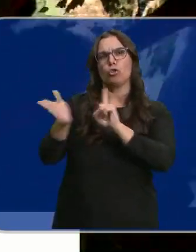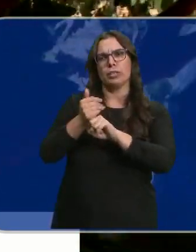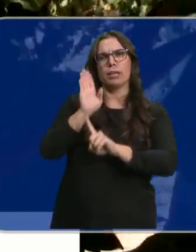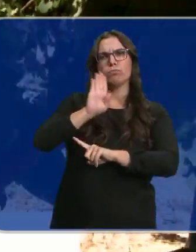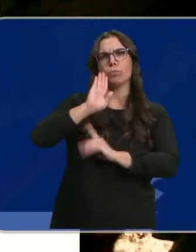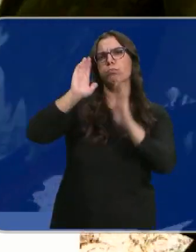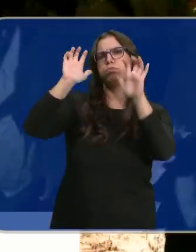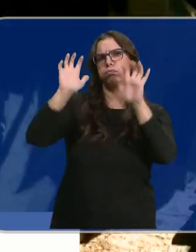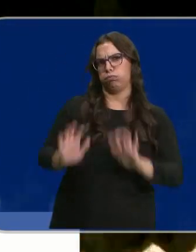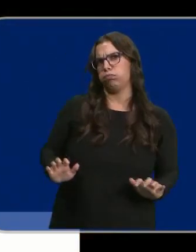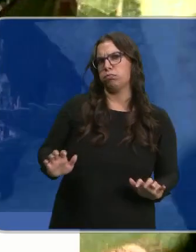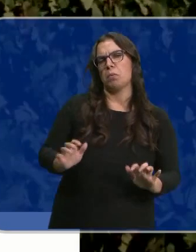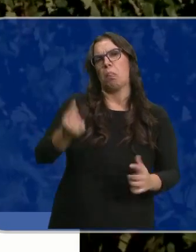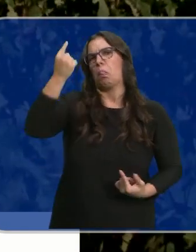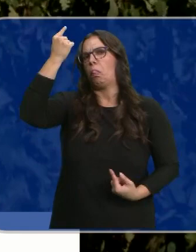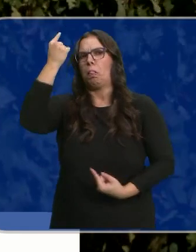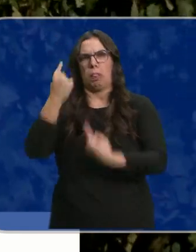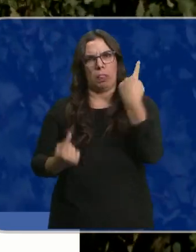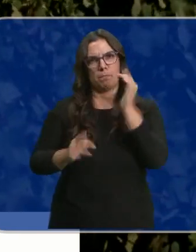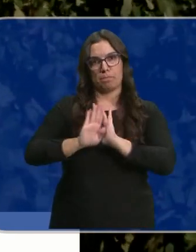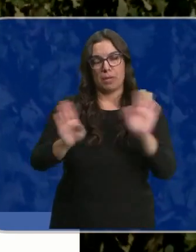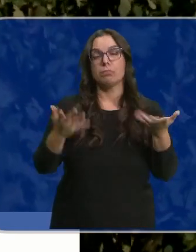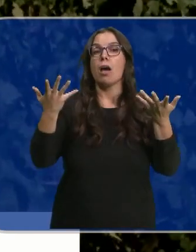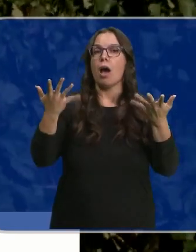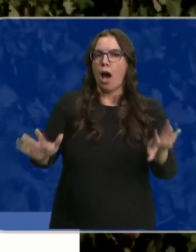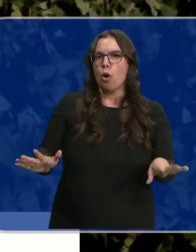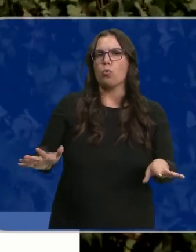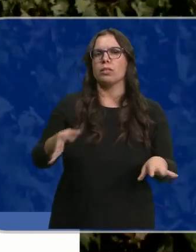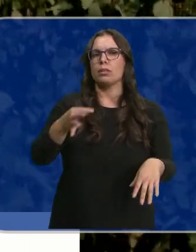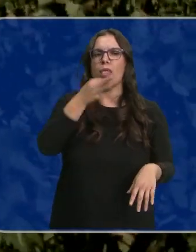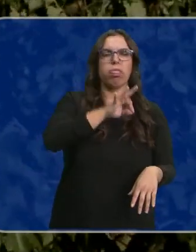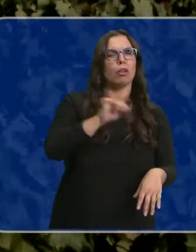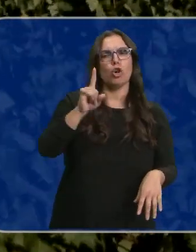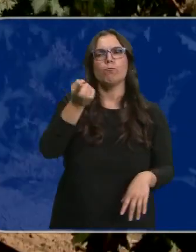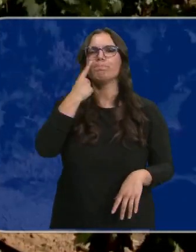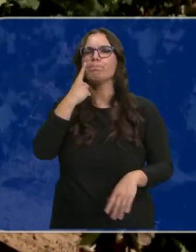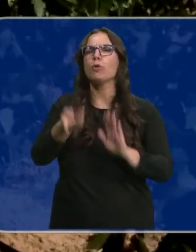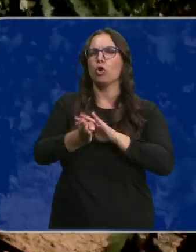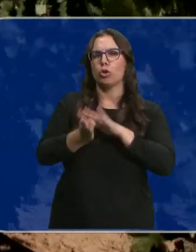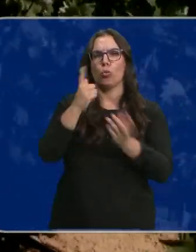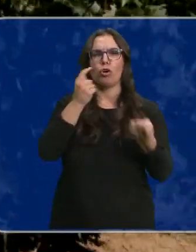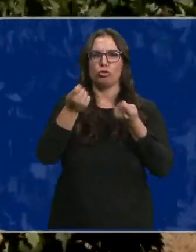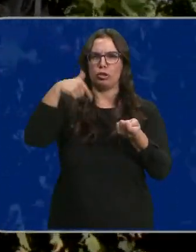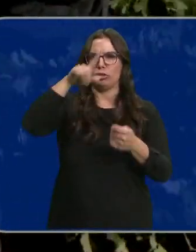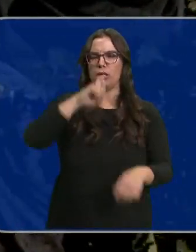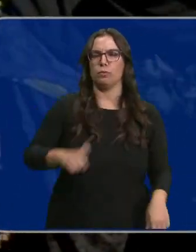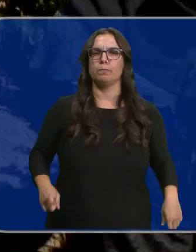las irregularidades pasen a ser algo casi residual. Aún así, no se bajará la guardia tampoco esta campaña.